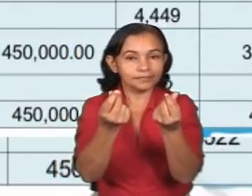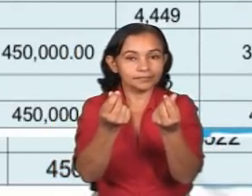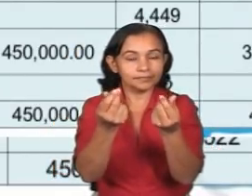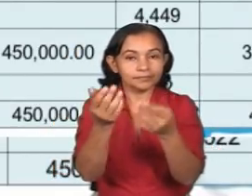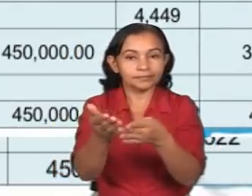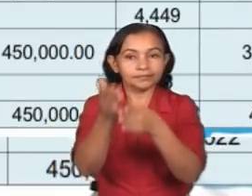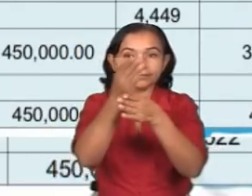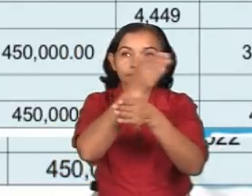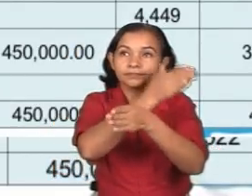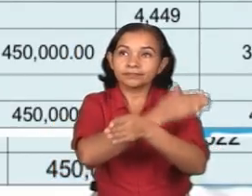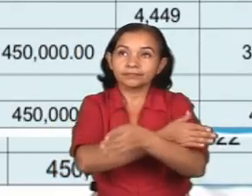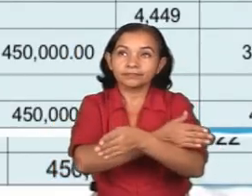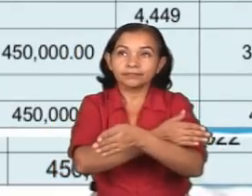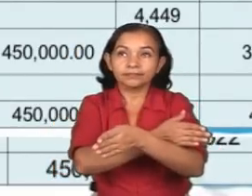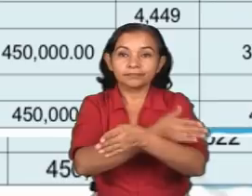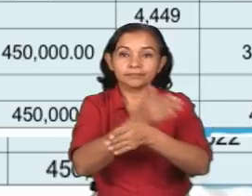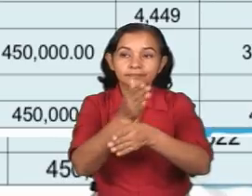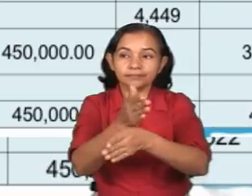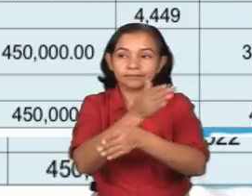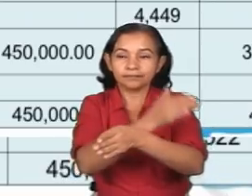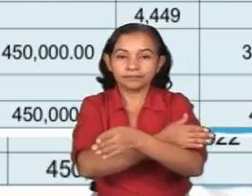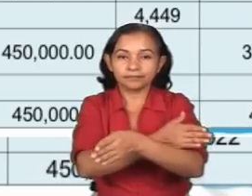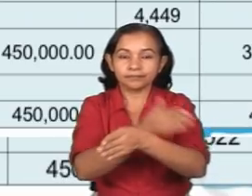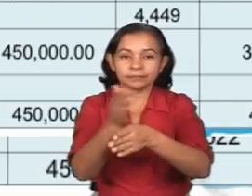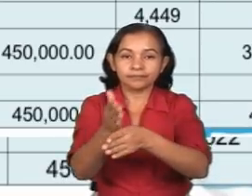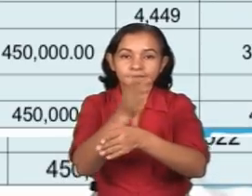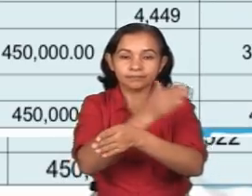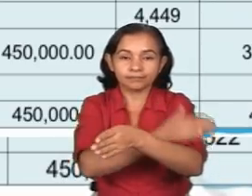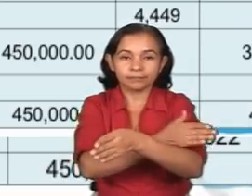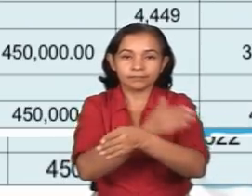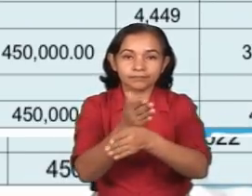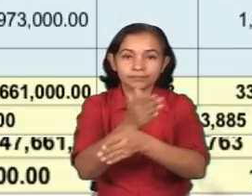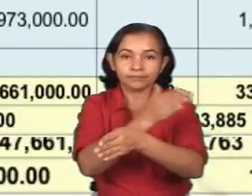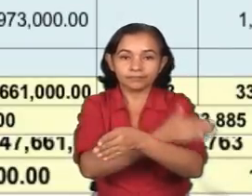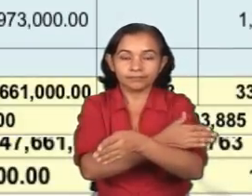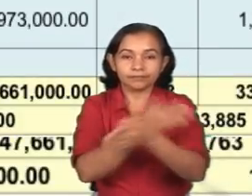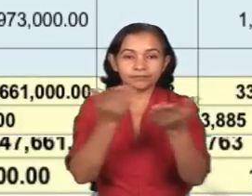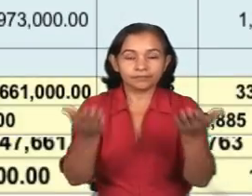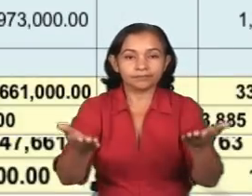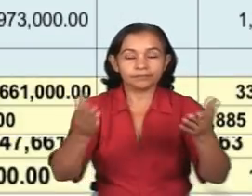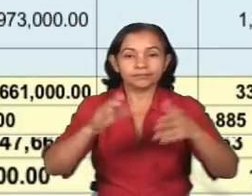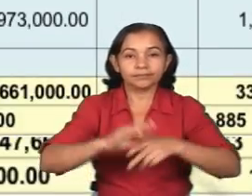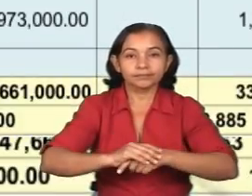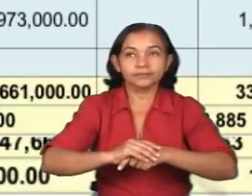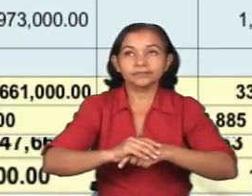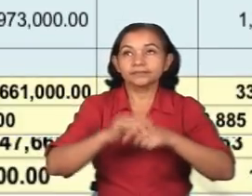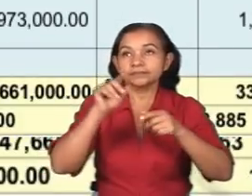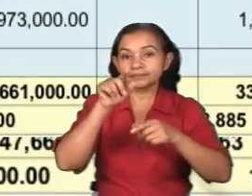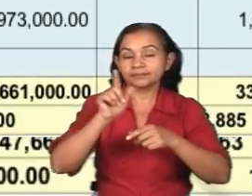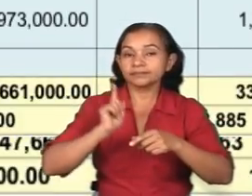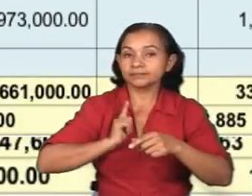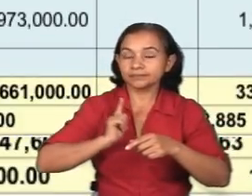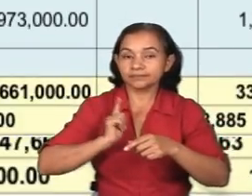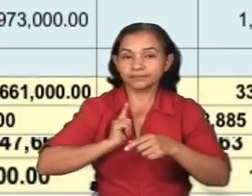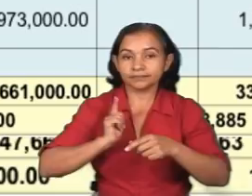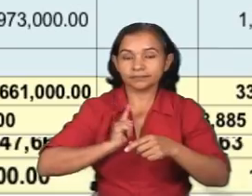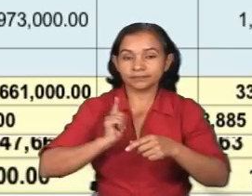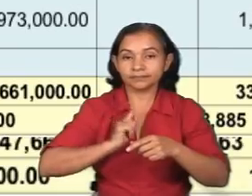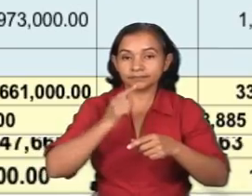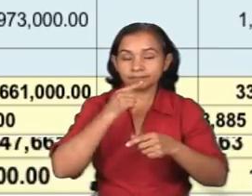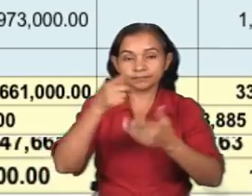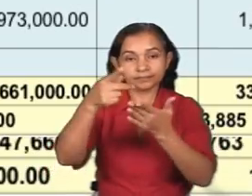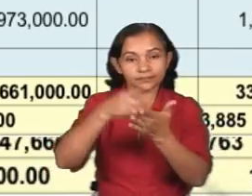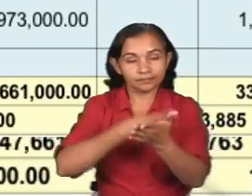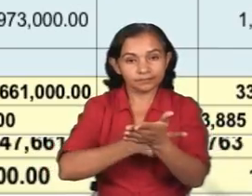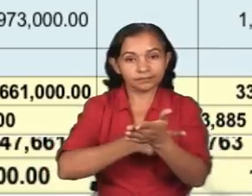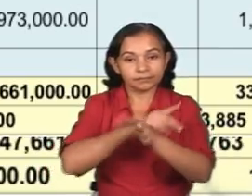anterior. ¿Podríamos regresarlo, por favor? Regresemos, por favor. Ahí está. Ahí tenés. Esos son los proyectos